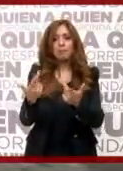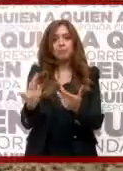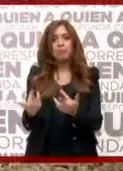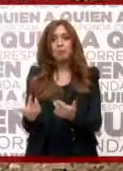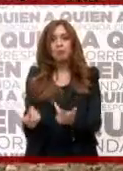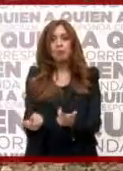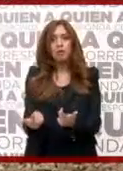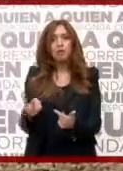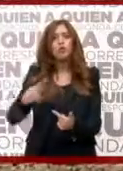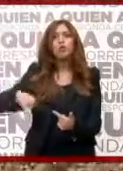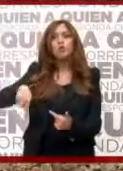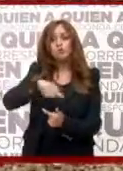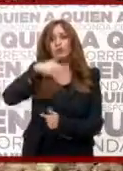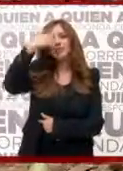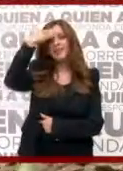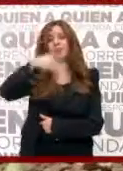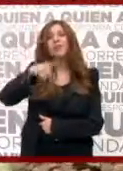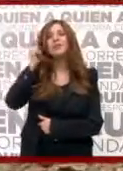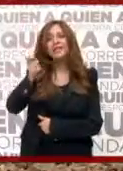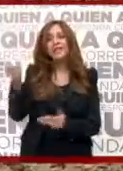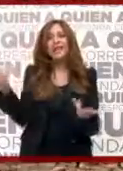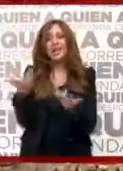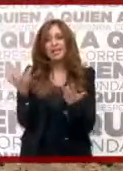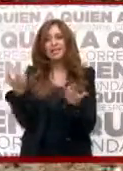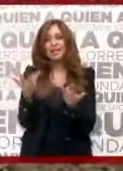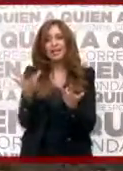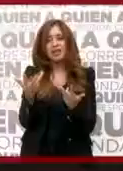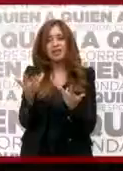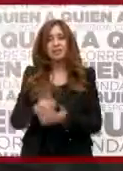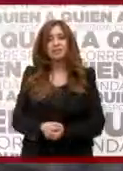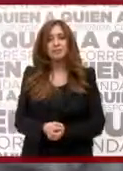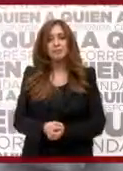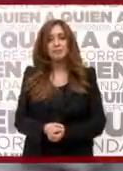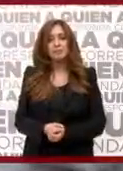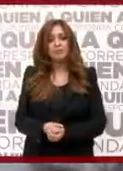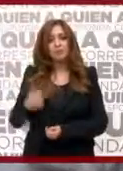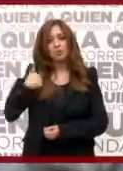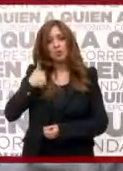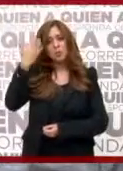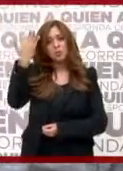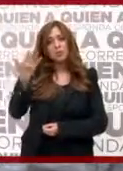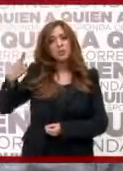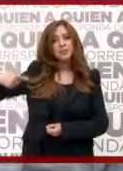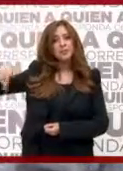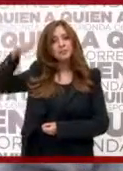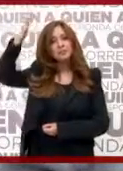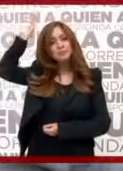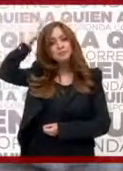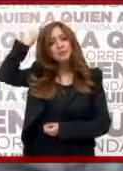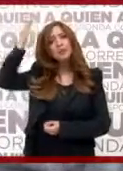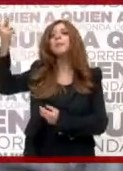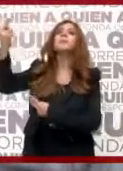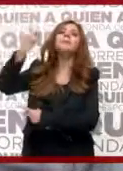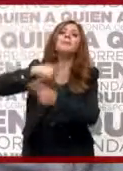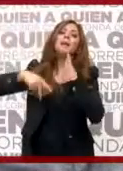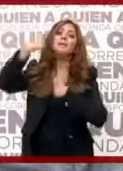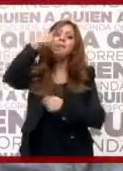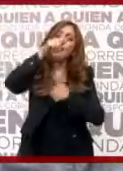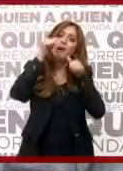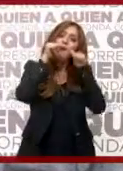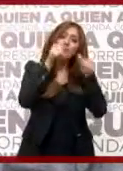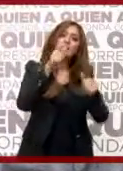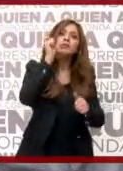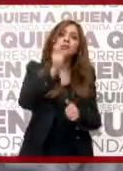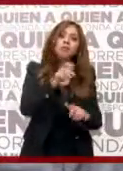que todos sabemos cuál es la petición. Pues yo creo que vengan las autoridades a tomar cartas en el asunto y que hagan un estudio